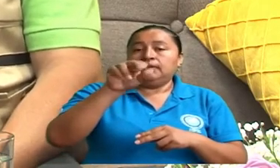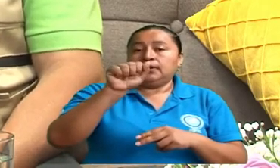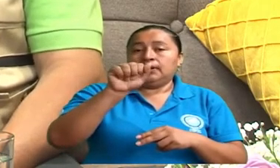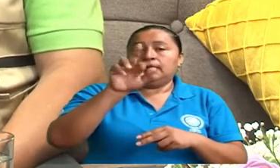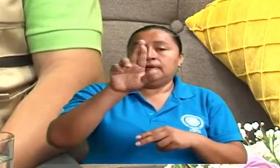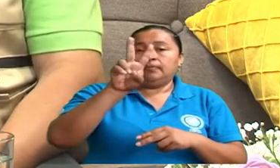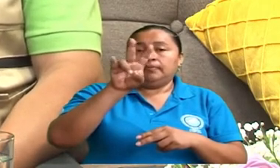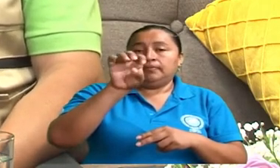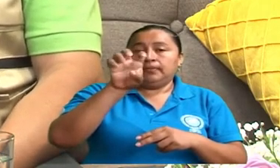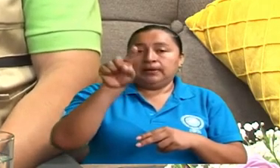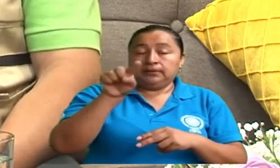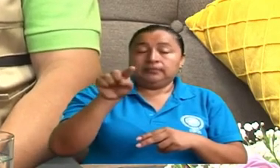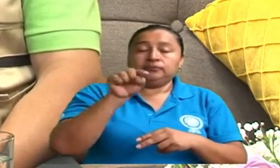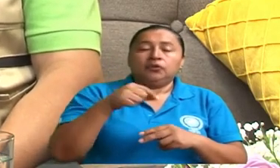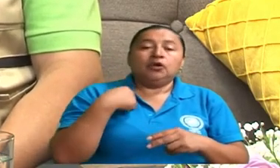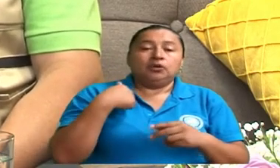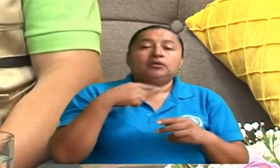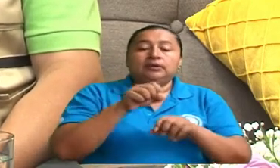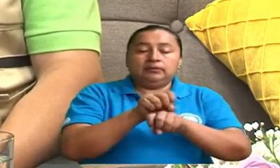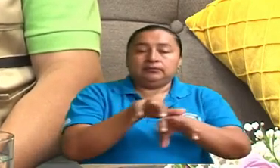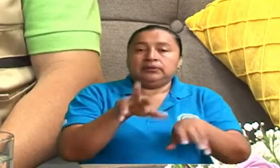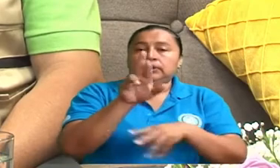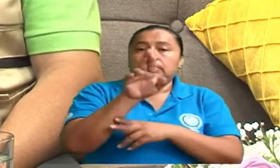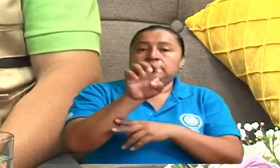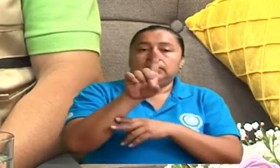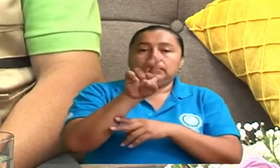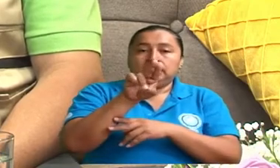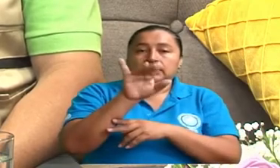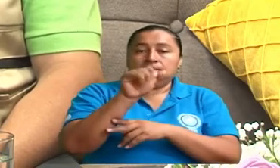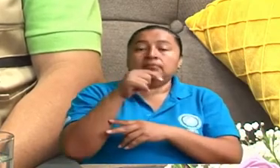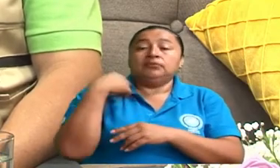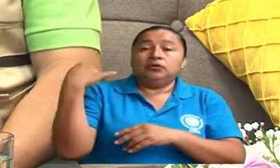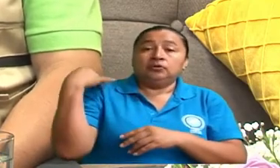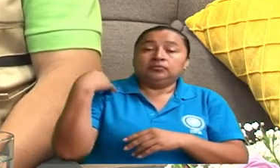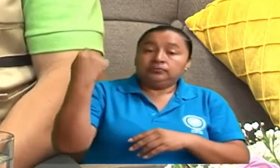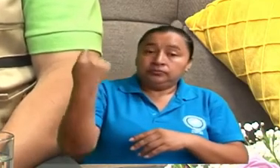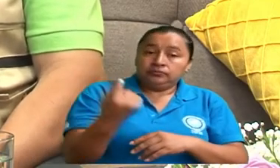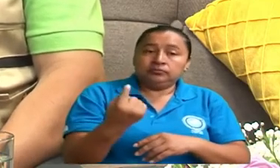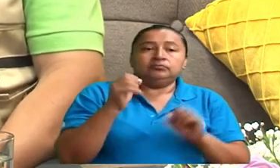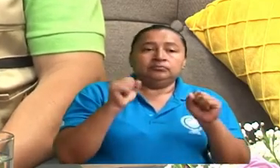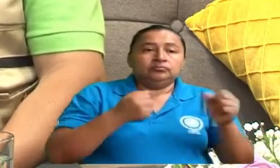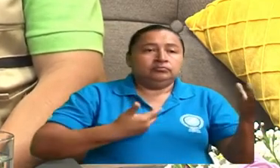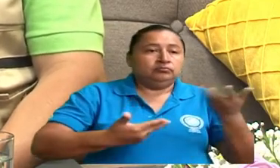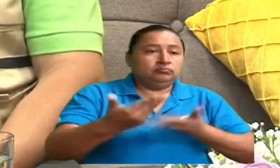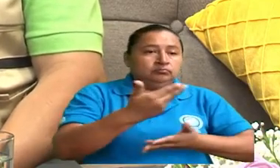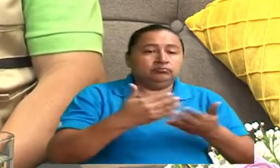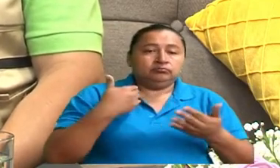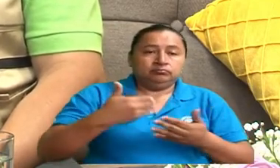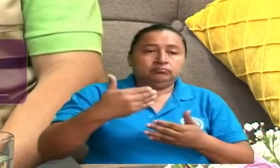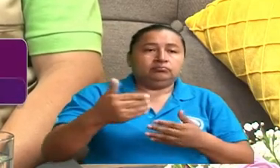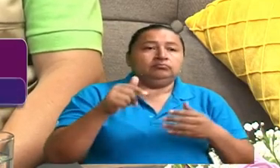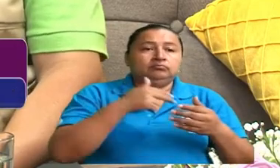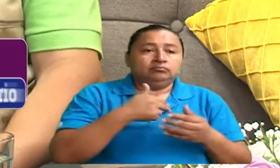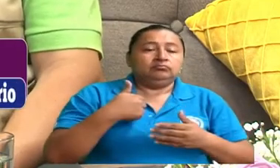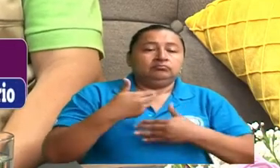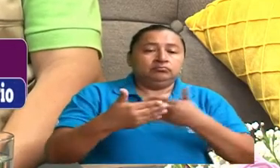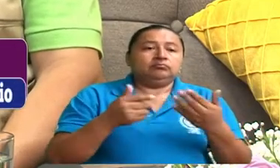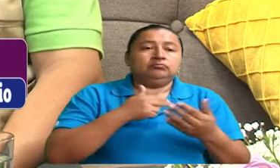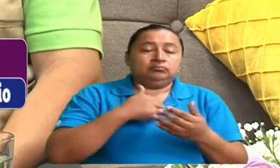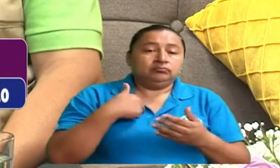Esta mañana, pues, hemos sido invitados, ¿no?, para poder compartir los avances, ¿no?, que